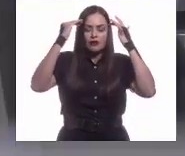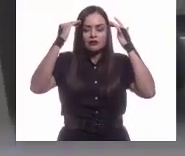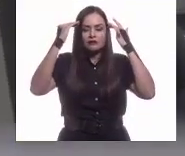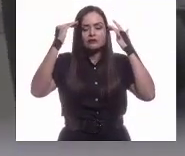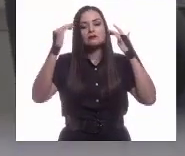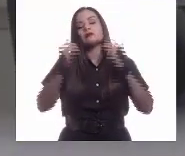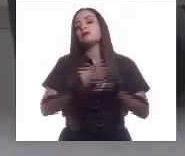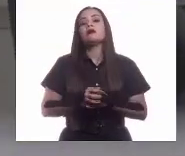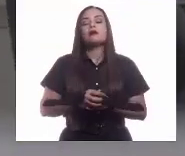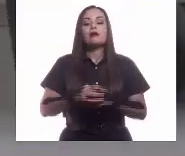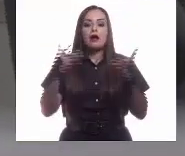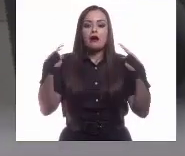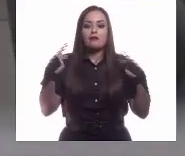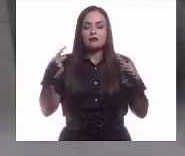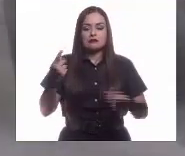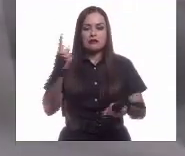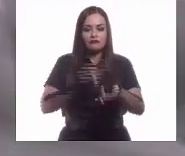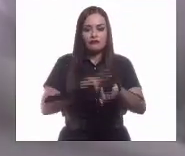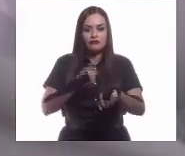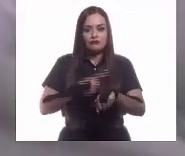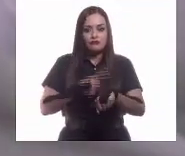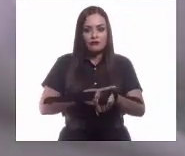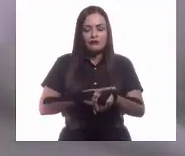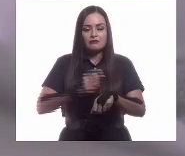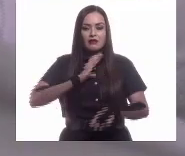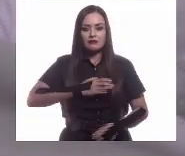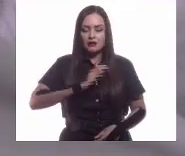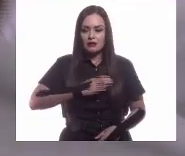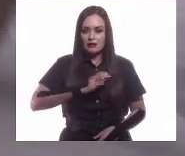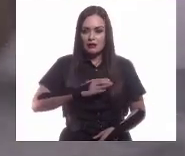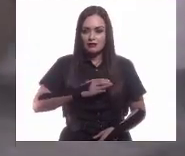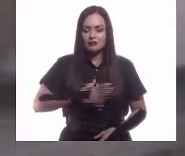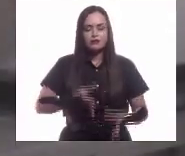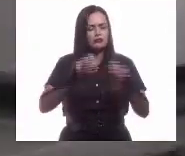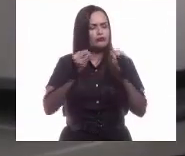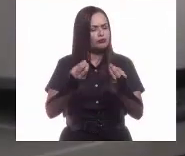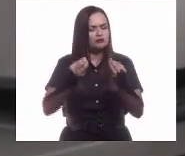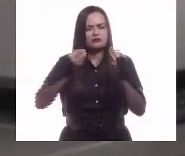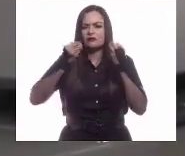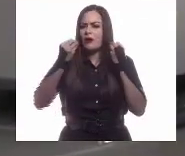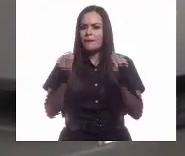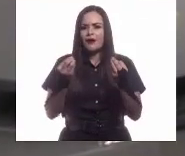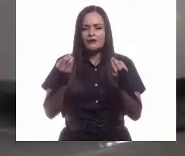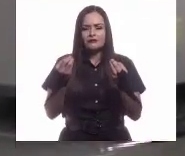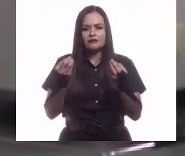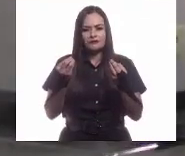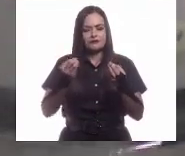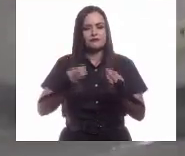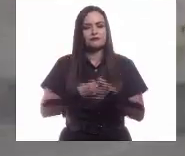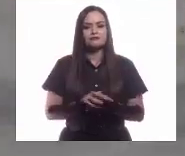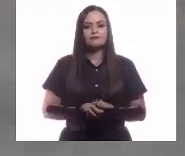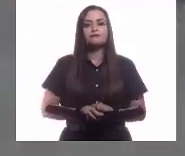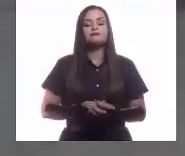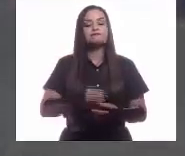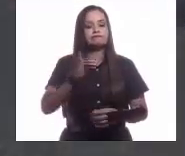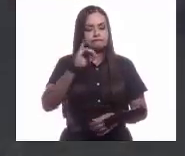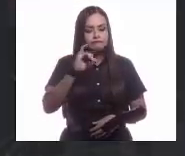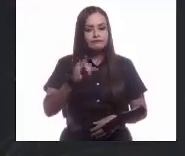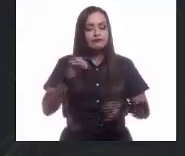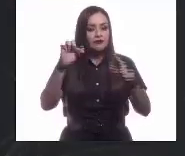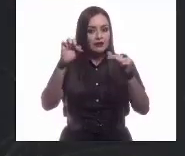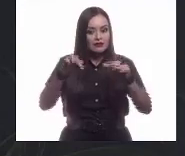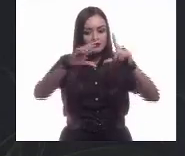tratamientos oncológicos, hemos tenido estudios de diagnóstico y muchos, muchos más de laboratorio. Seguimos siendo